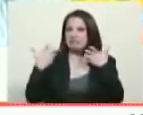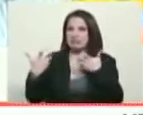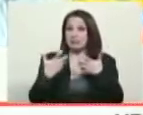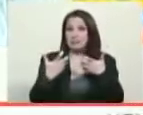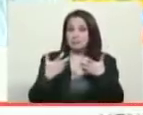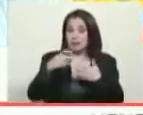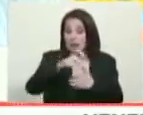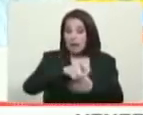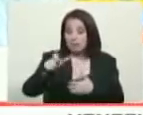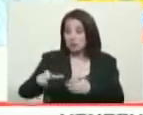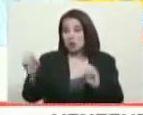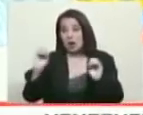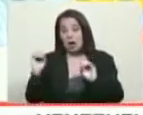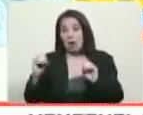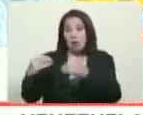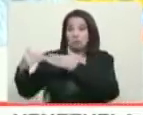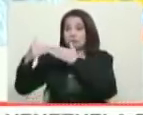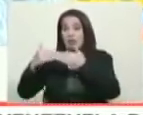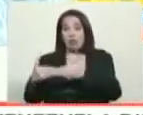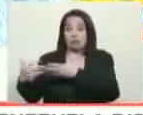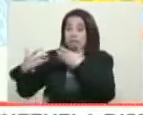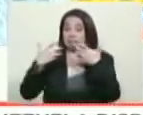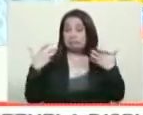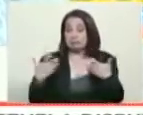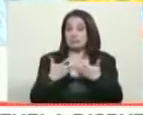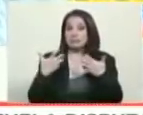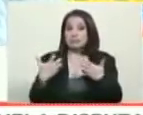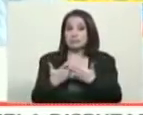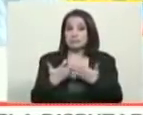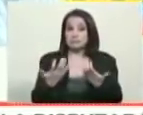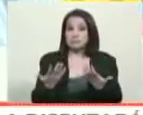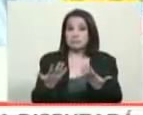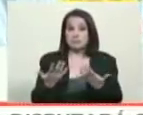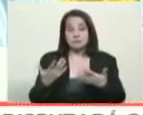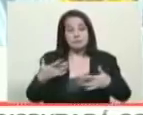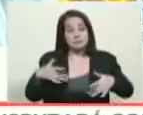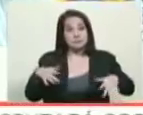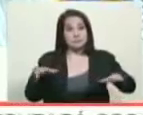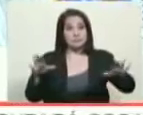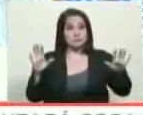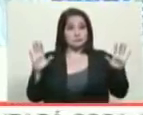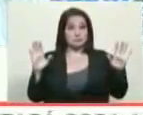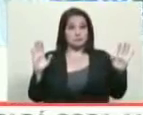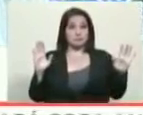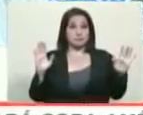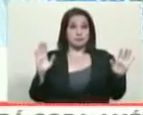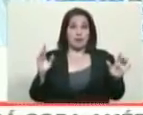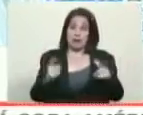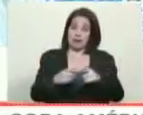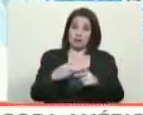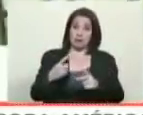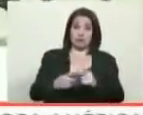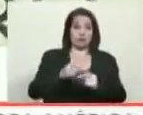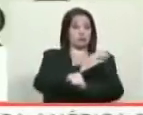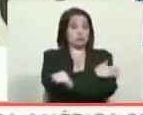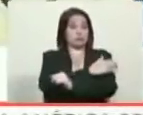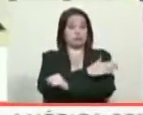venezolanos y de esa forma si vendría la derecha